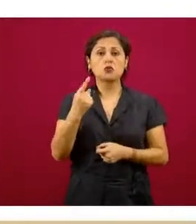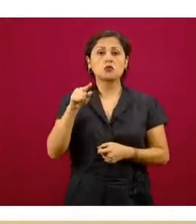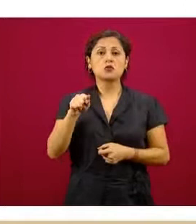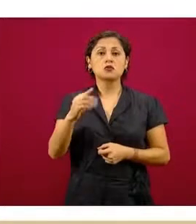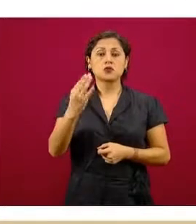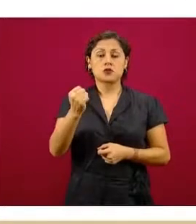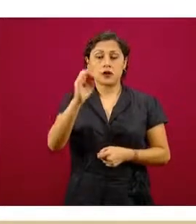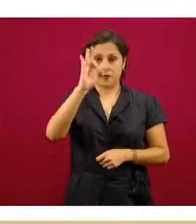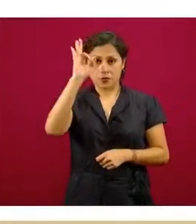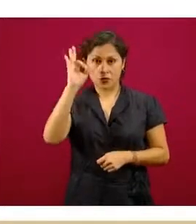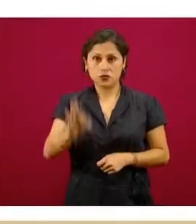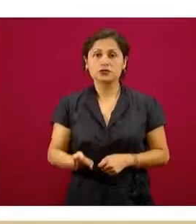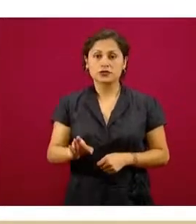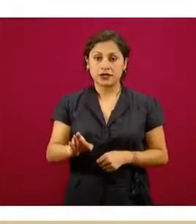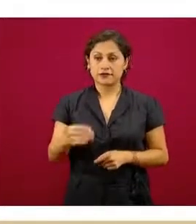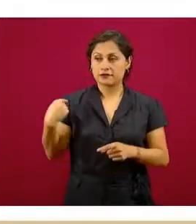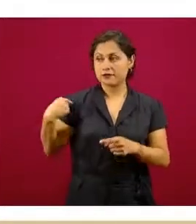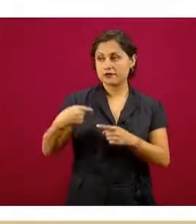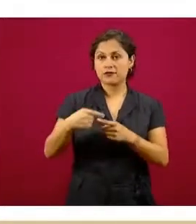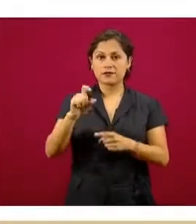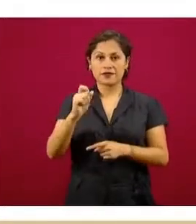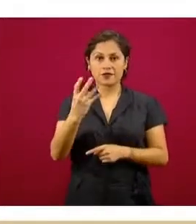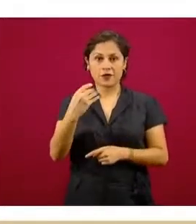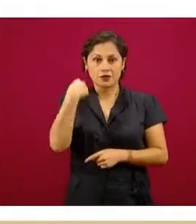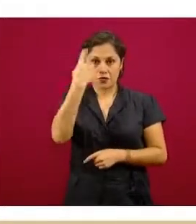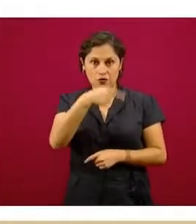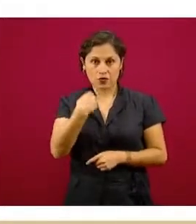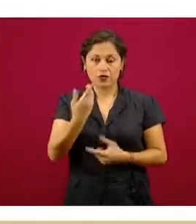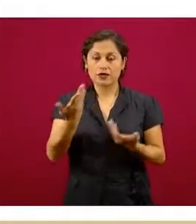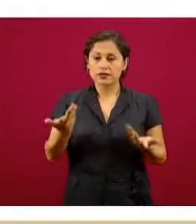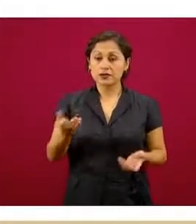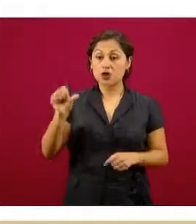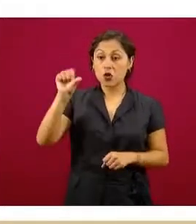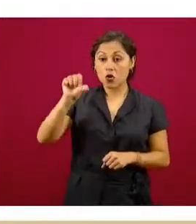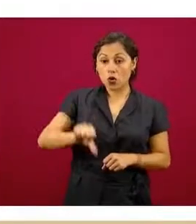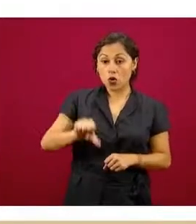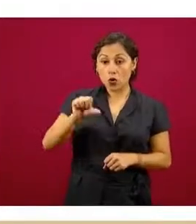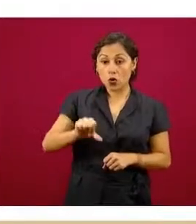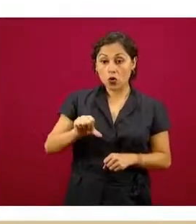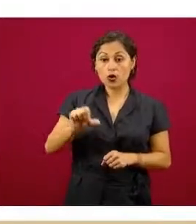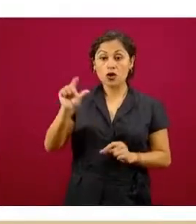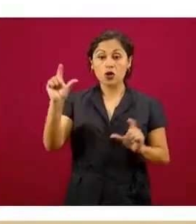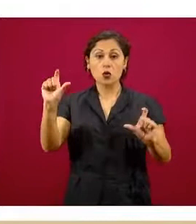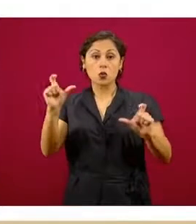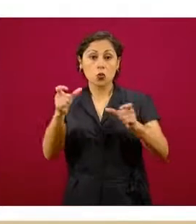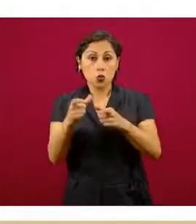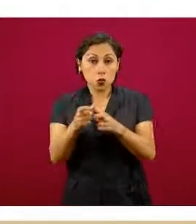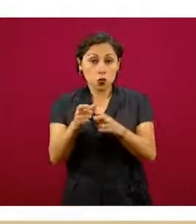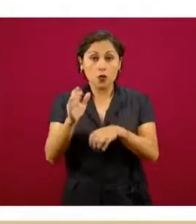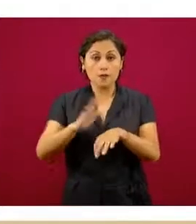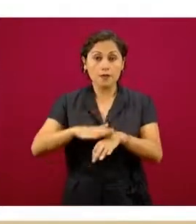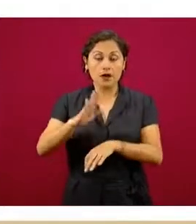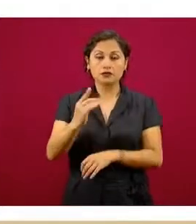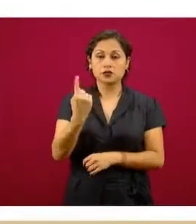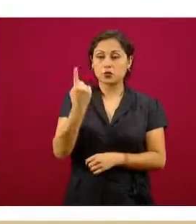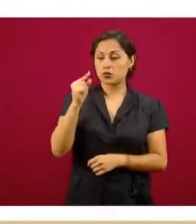el crecimiento en las últimas 24 horas. Pues bueno, hoy día alcanzamos un nuevo punto más bajo de crecimiento, que es